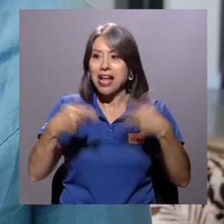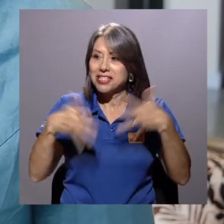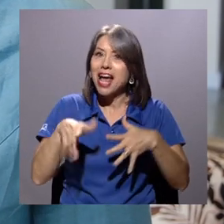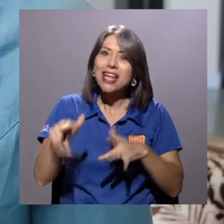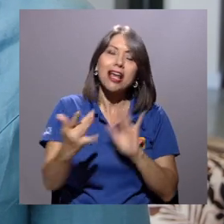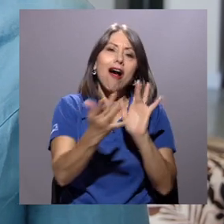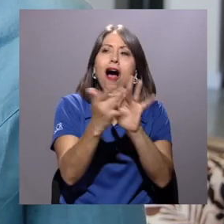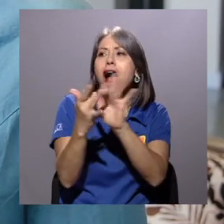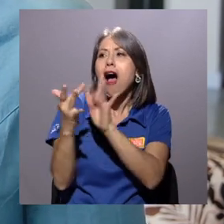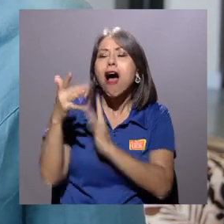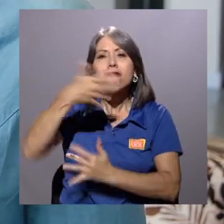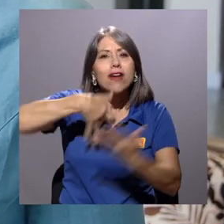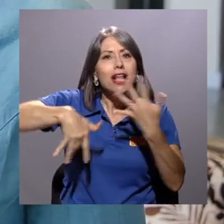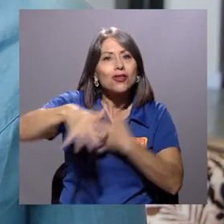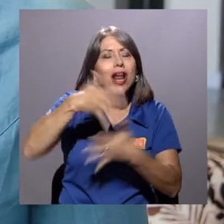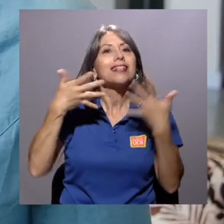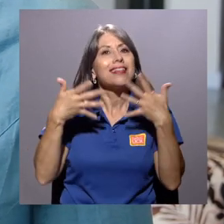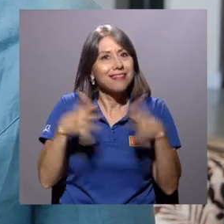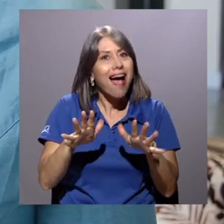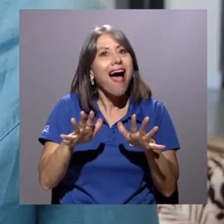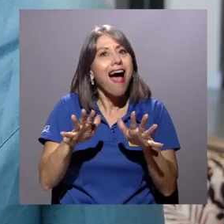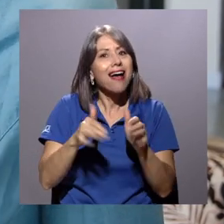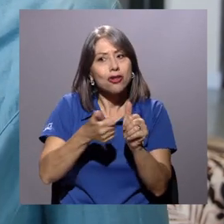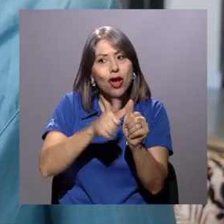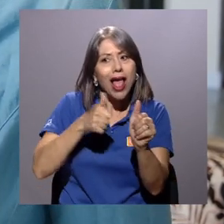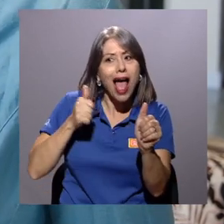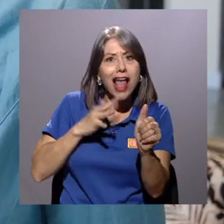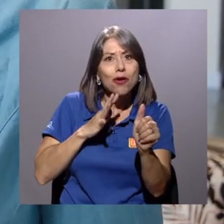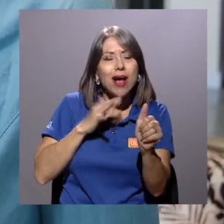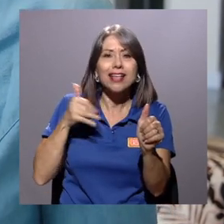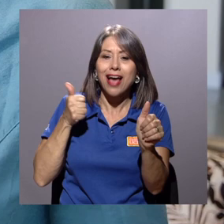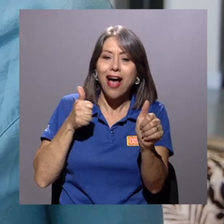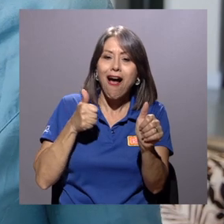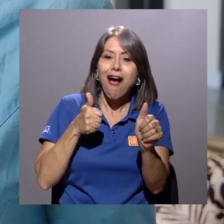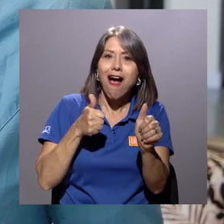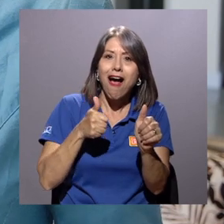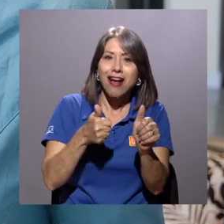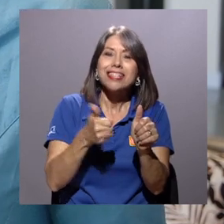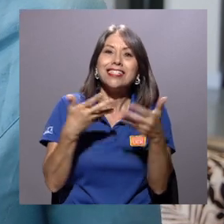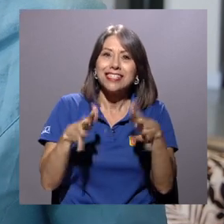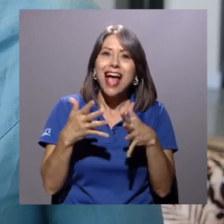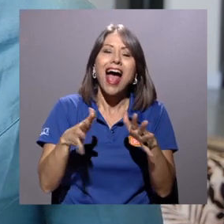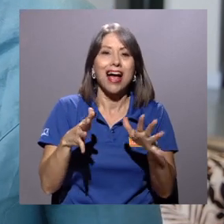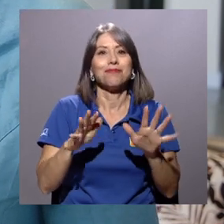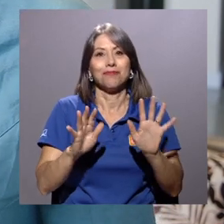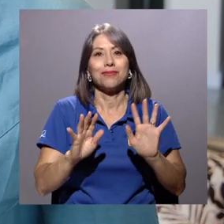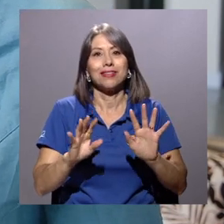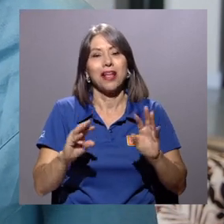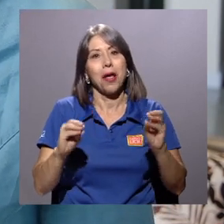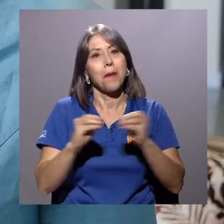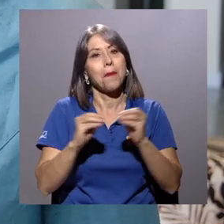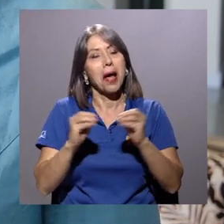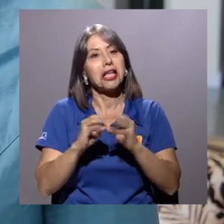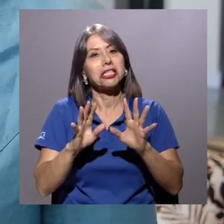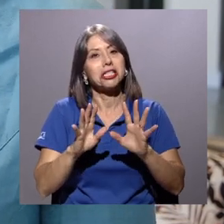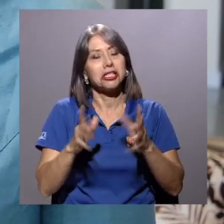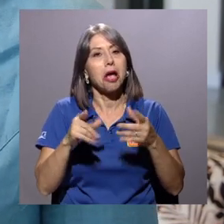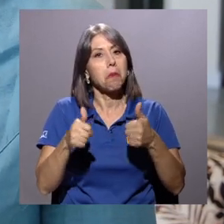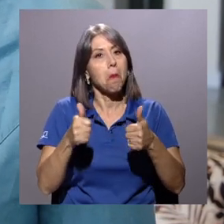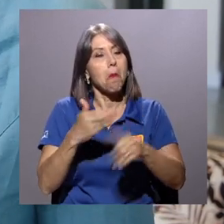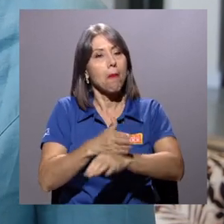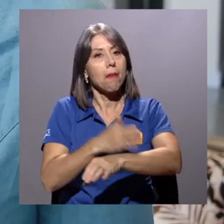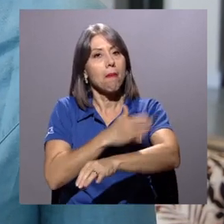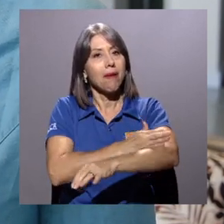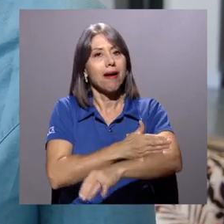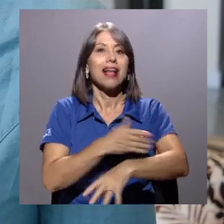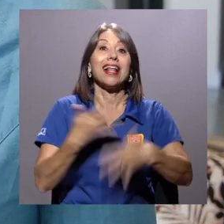con chiquitos, entonces ya empezó como a progresar y a quedar como un poquito más atrás, como ese problemilla que ella